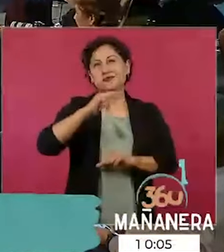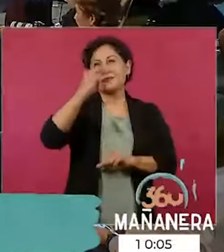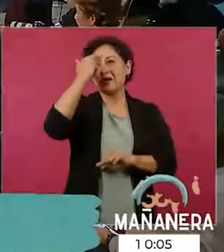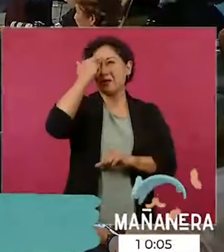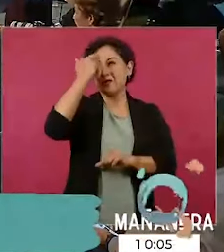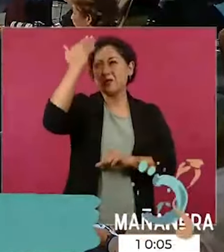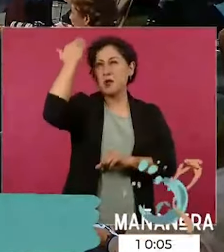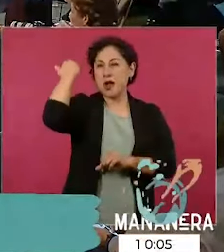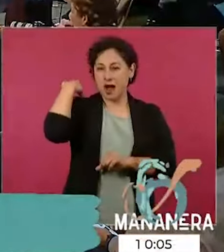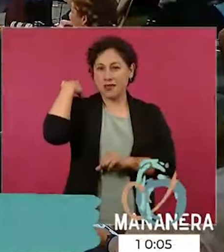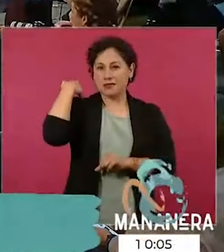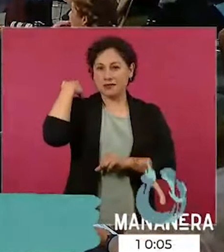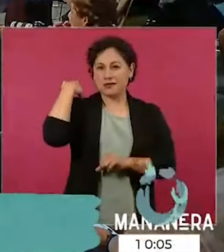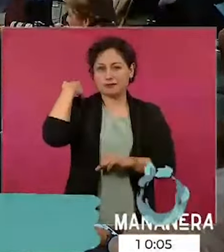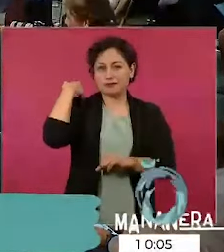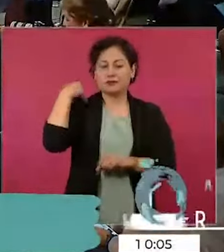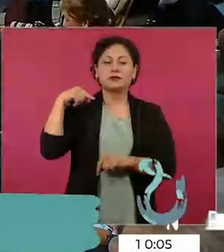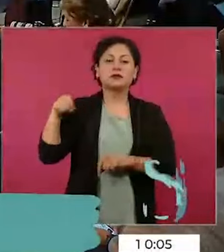que